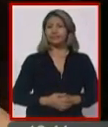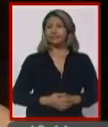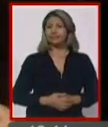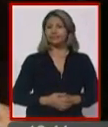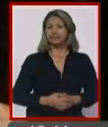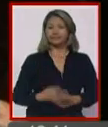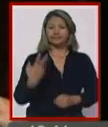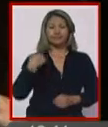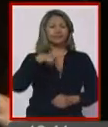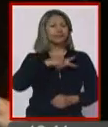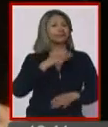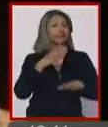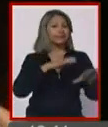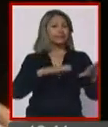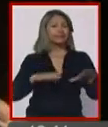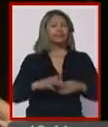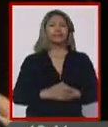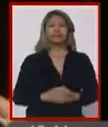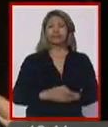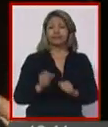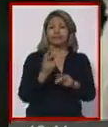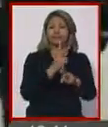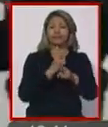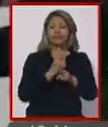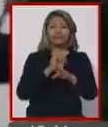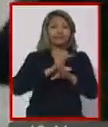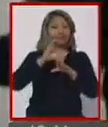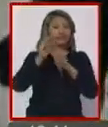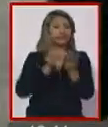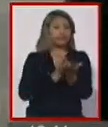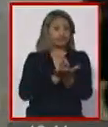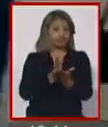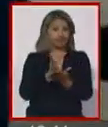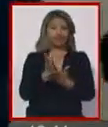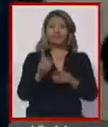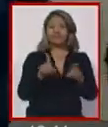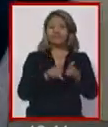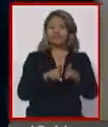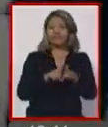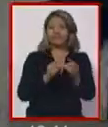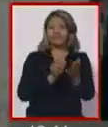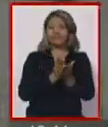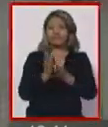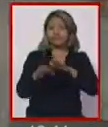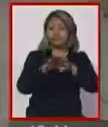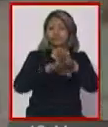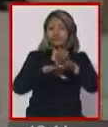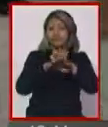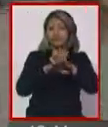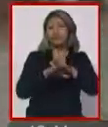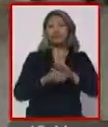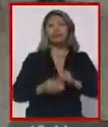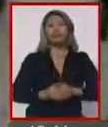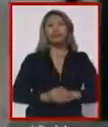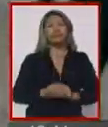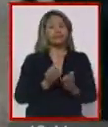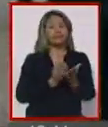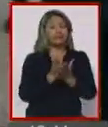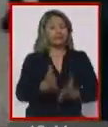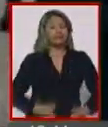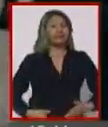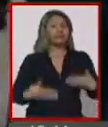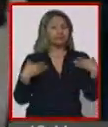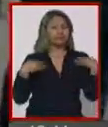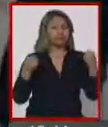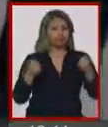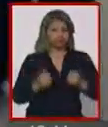Lo que nosotros vamos a hacer es velar por el cumplimiento de los derechos y el treto derecho, el derecho fundamental es el derecho a la